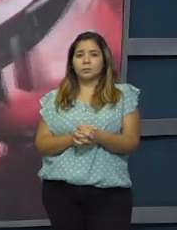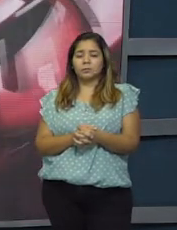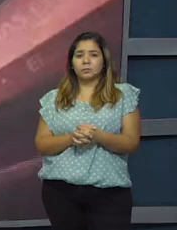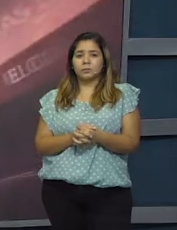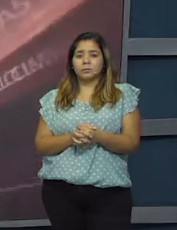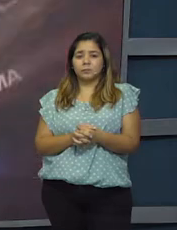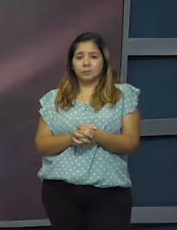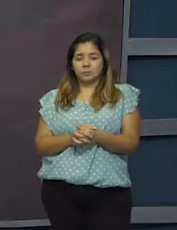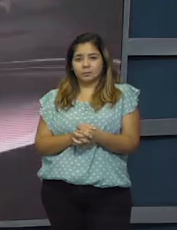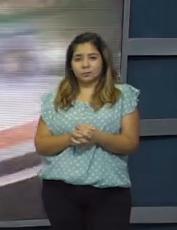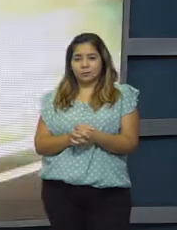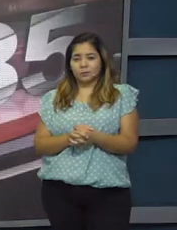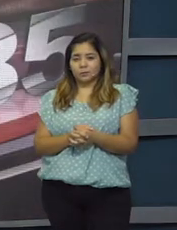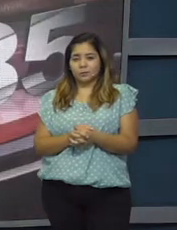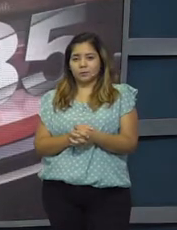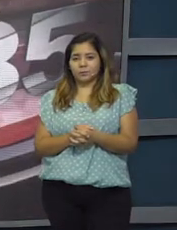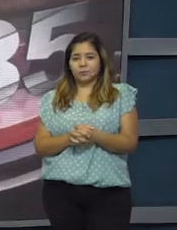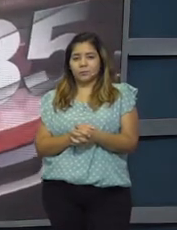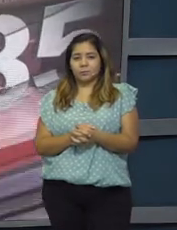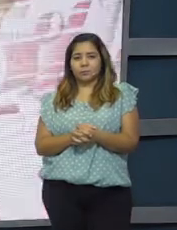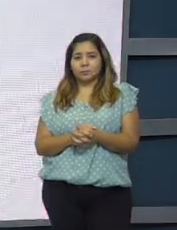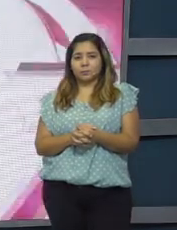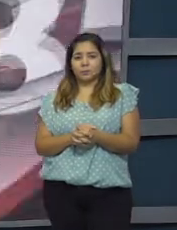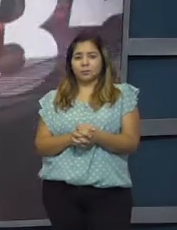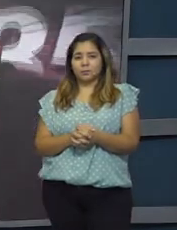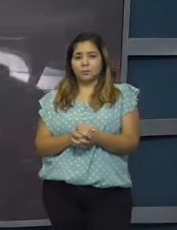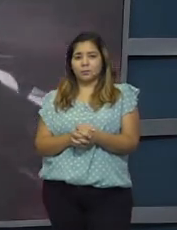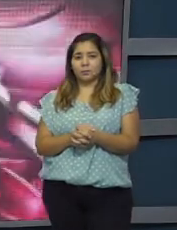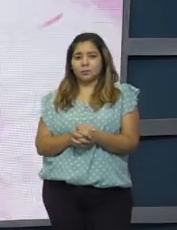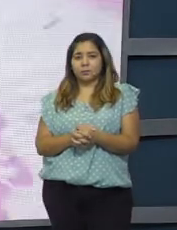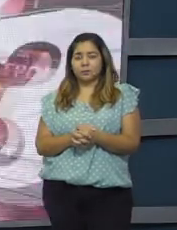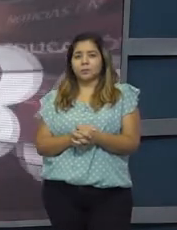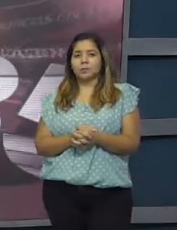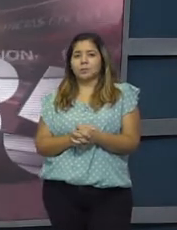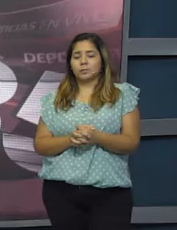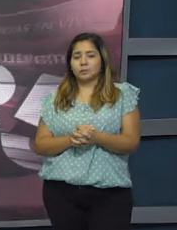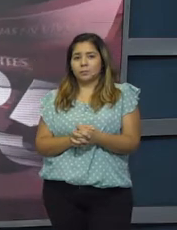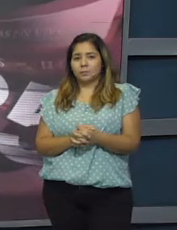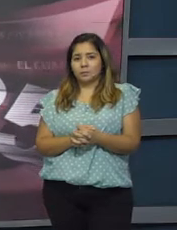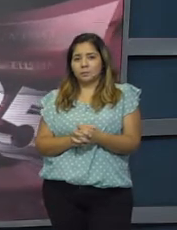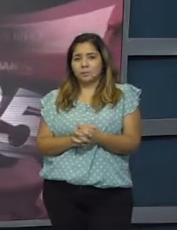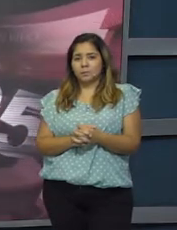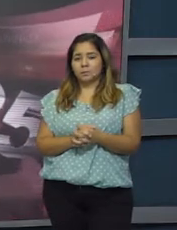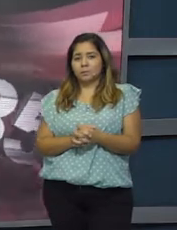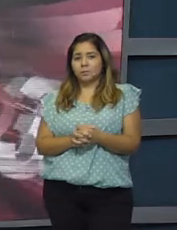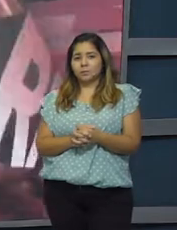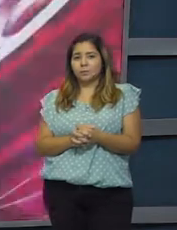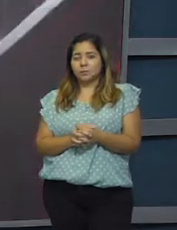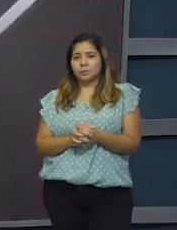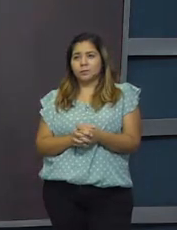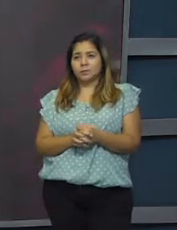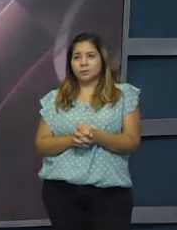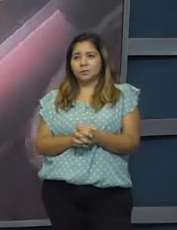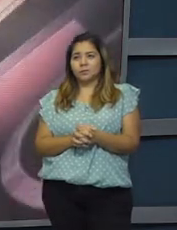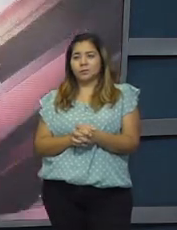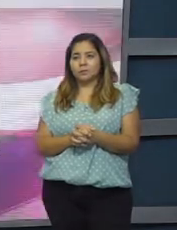un turista de los que ha venido en Calingasta, pero ha sido muy bueno para nuestra economía, ¿no? Bien. Intendente, esto los anima, me imagino, también